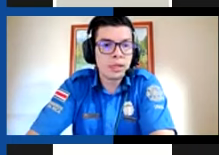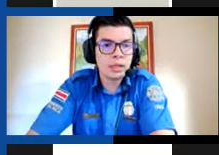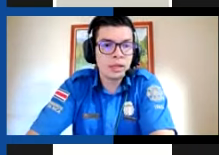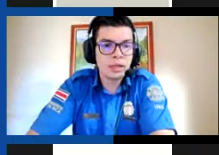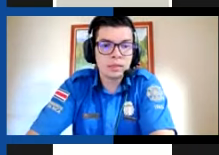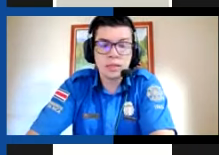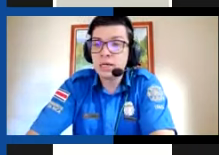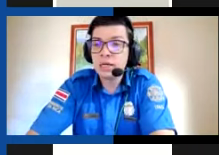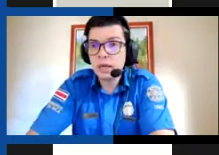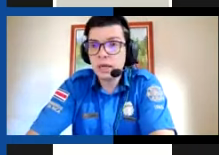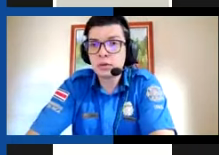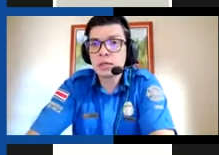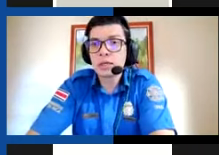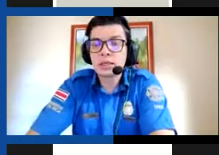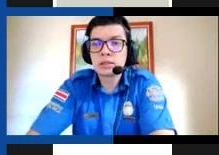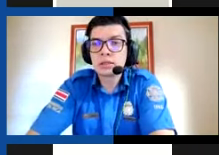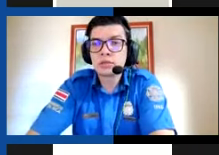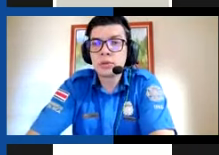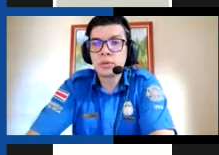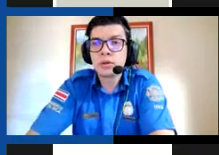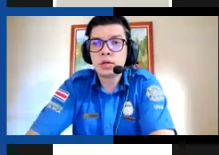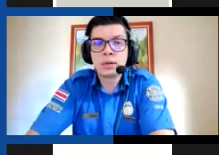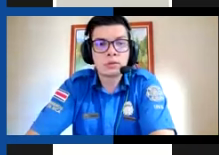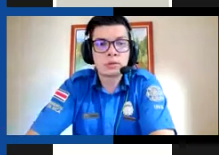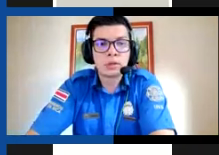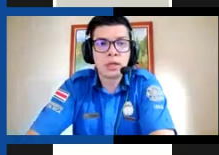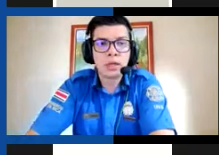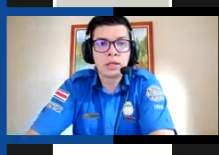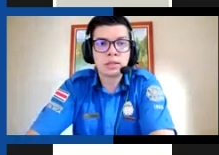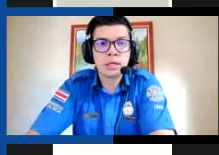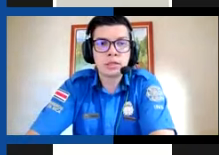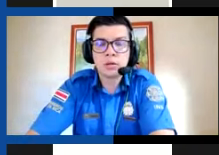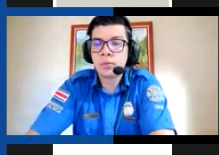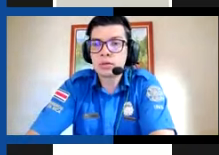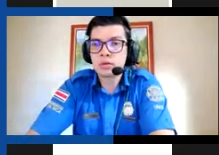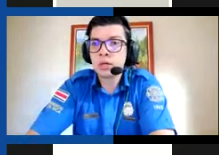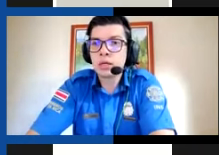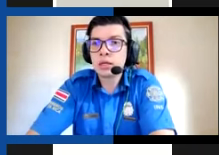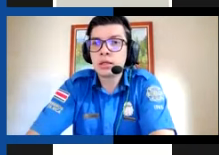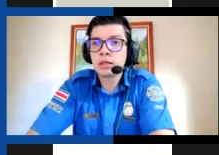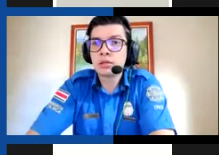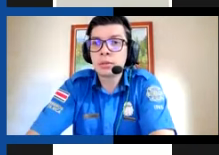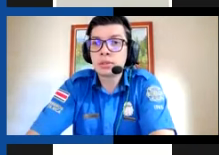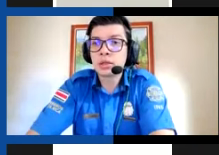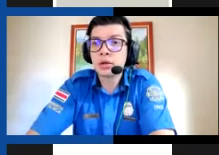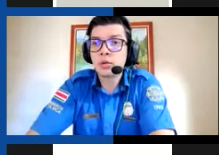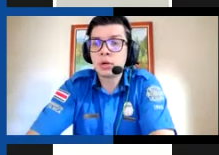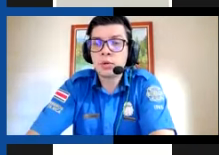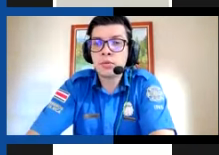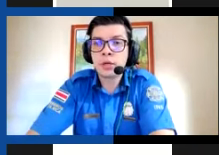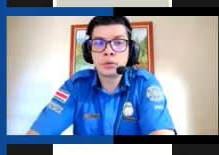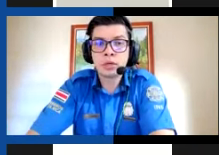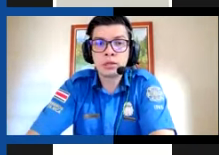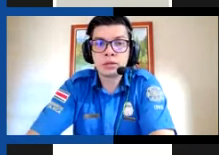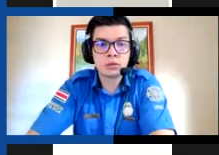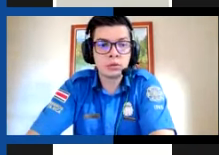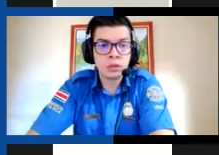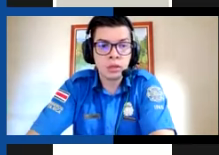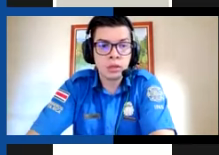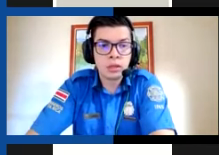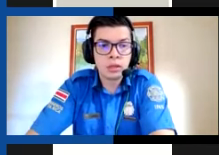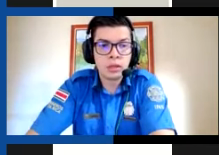De mi parte, agradecer el espacio que se nos permitió, digamos, en este caso a mi persona y representando al Cuerpo de Bomberos, porque esto